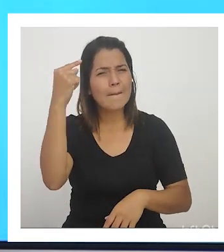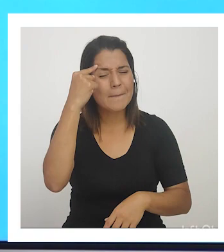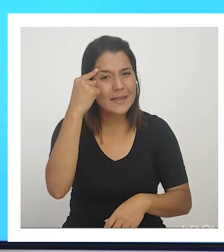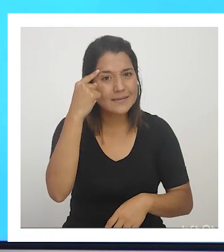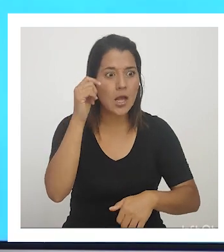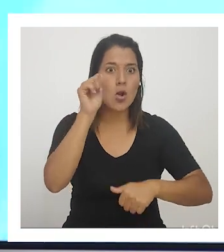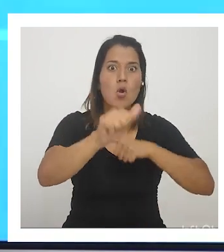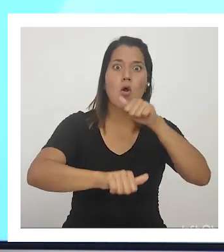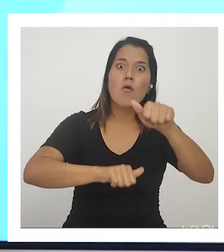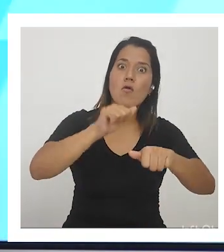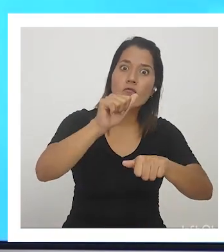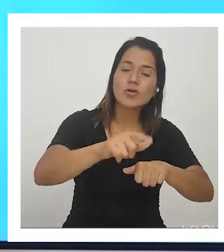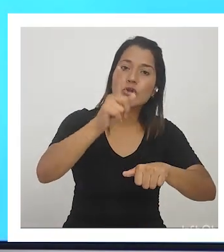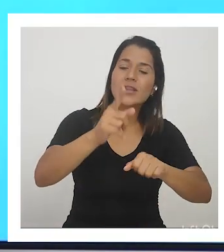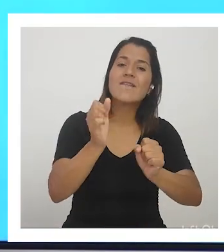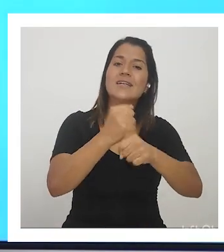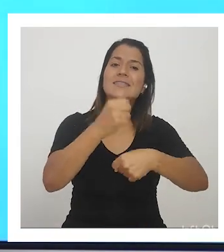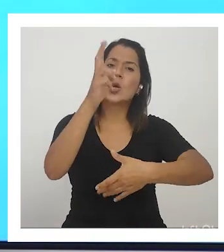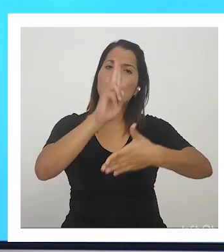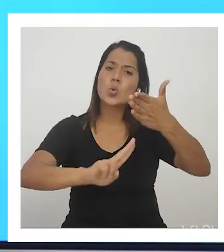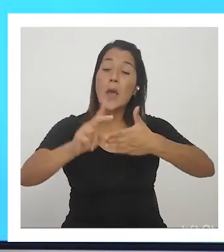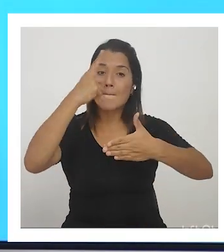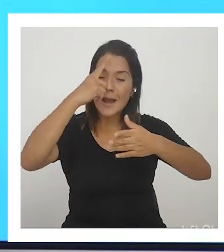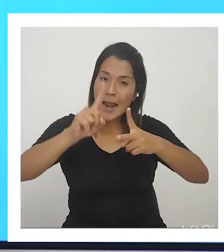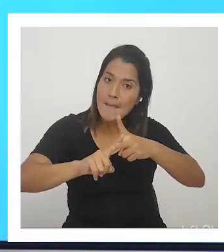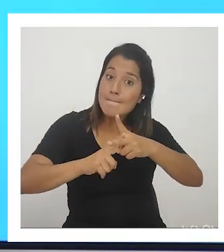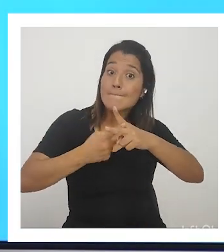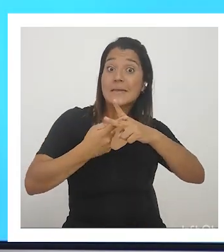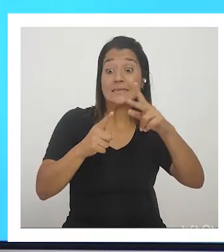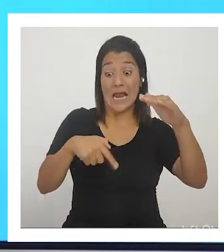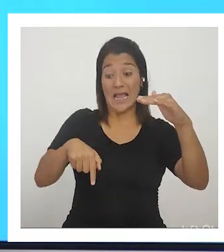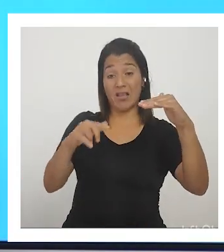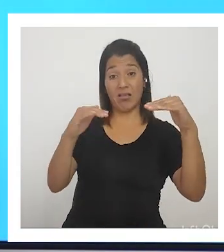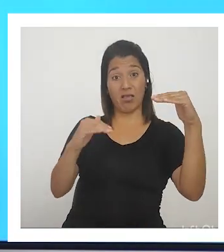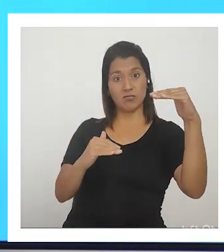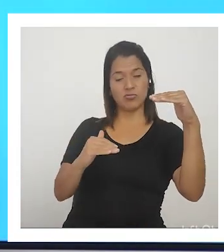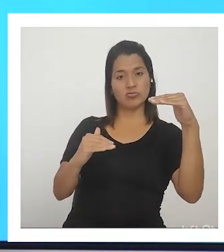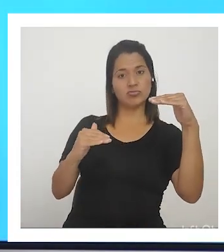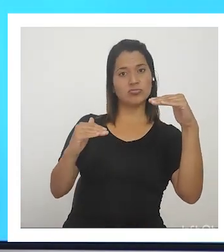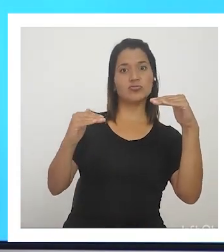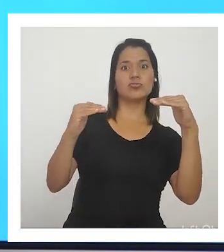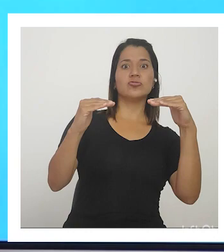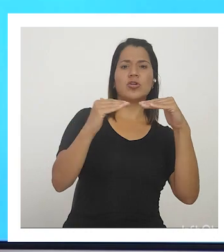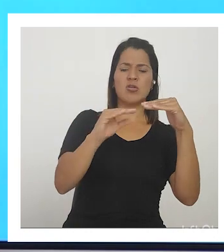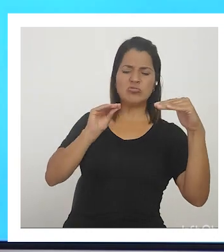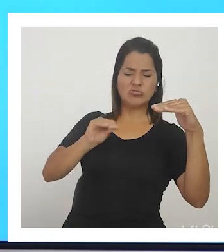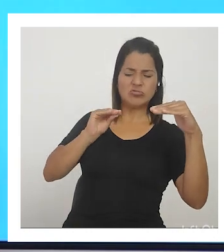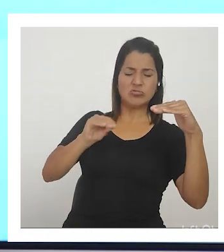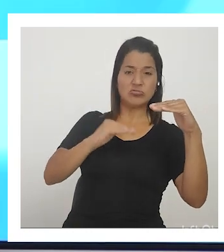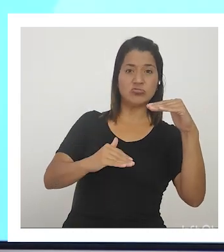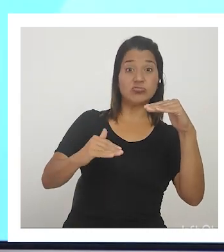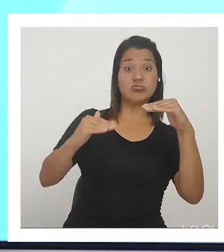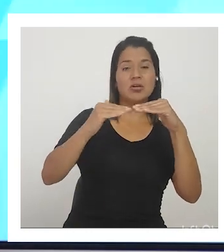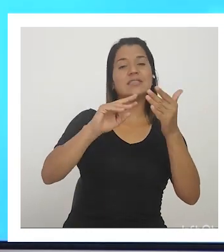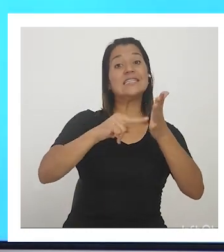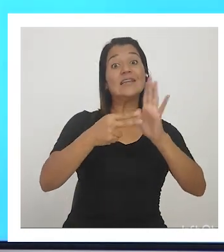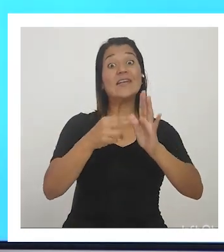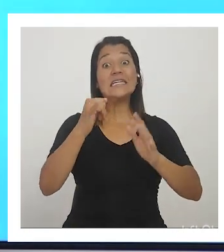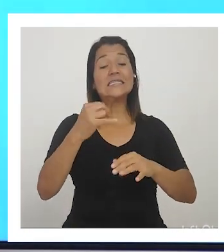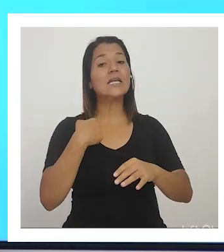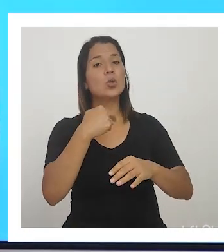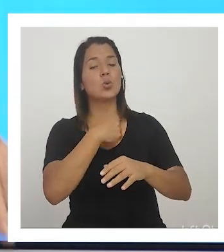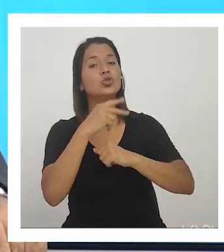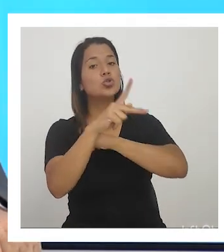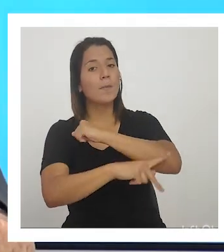las universidades para empezar a equilibrar a estos muchachos. Es decir, que si este país quiere apuntarle a las carreras STEM, lo primero que tiene que